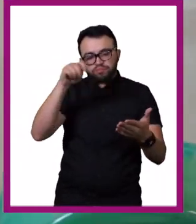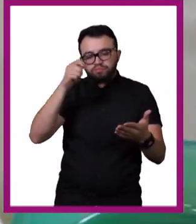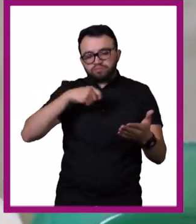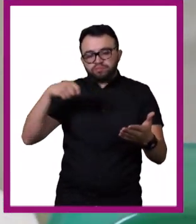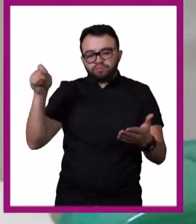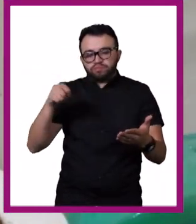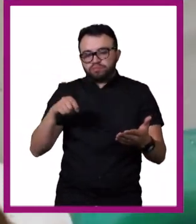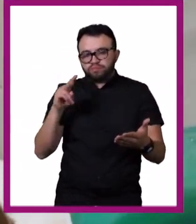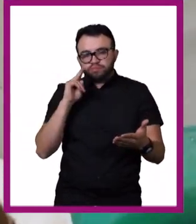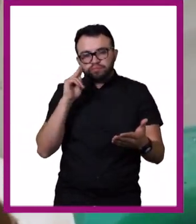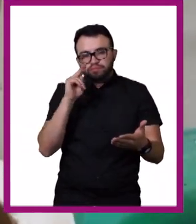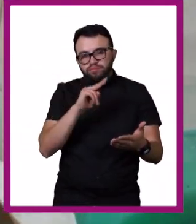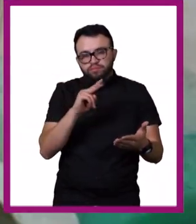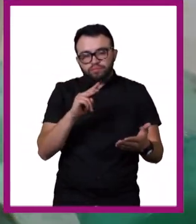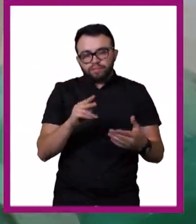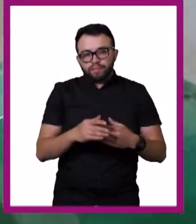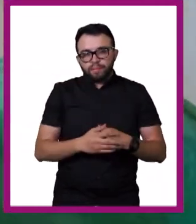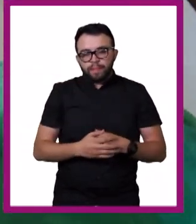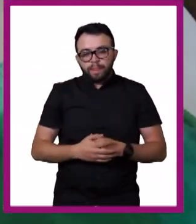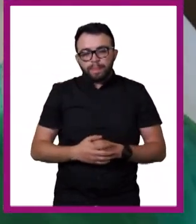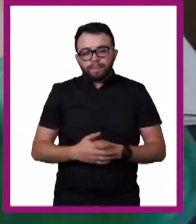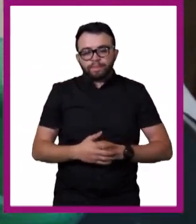rápidamente la montaña.